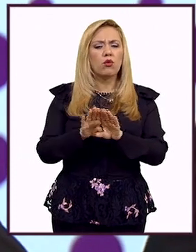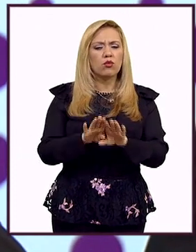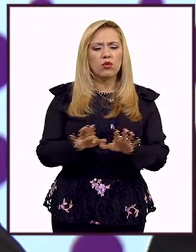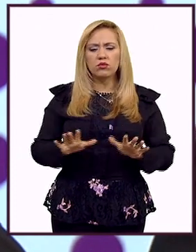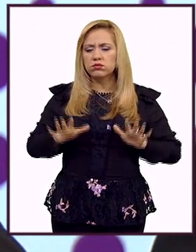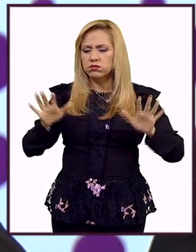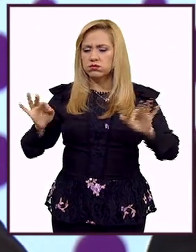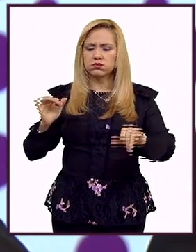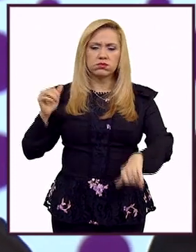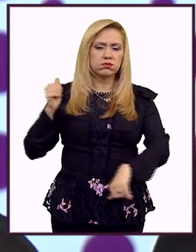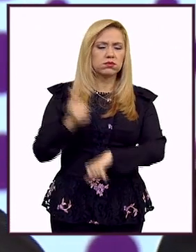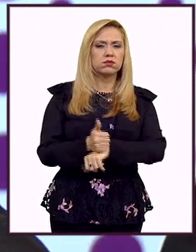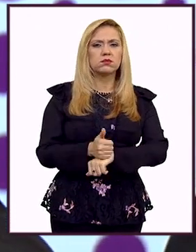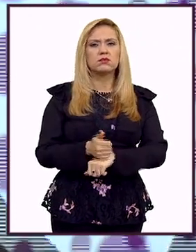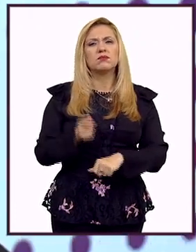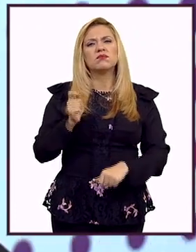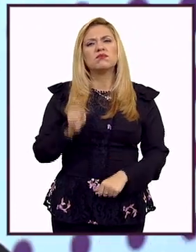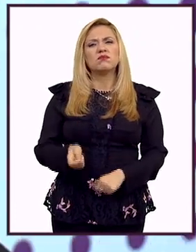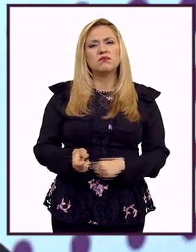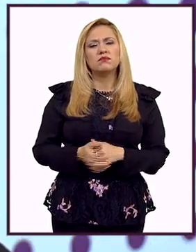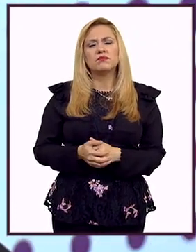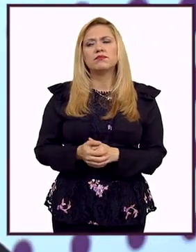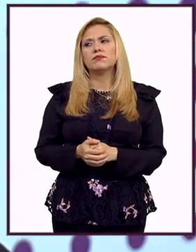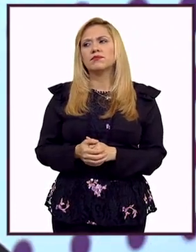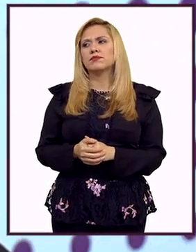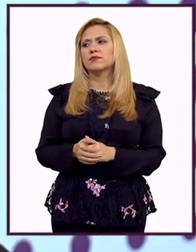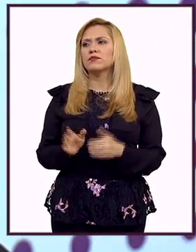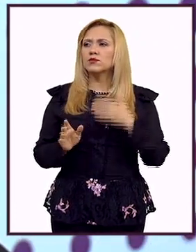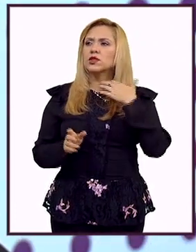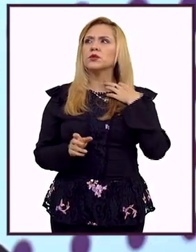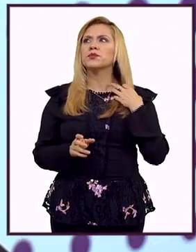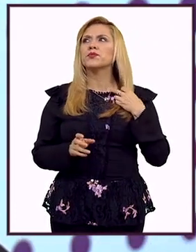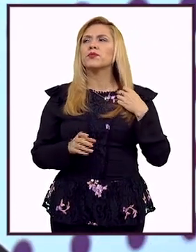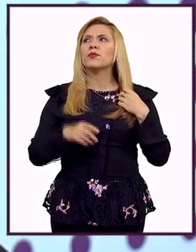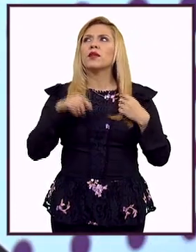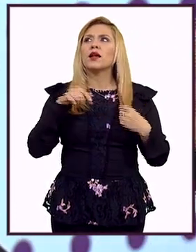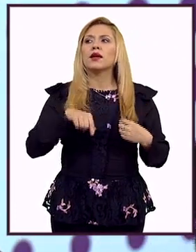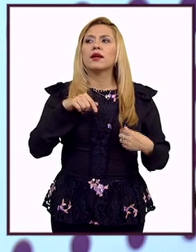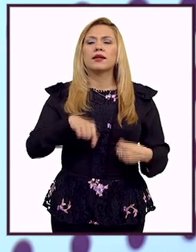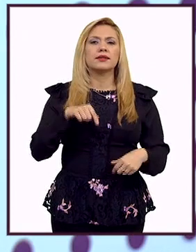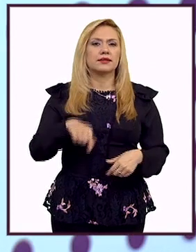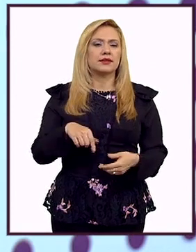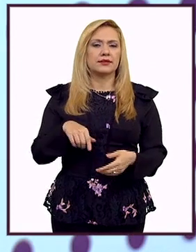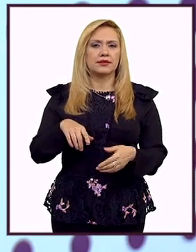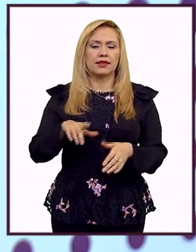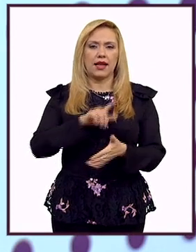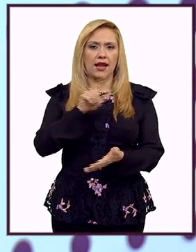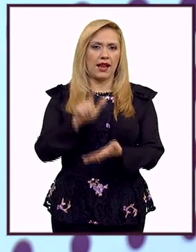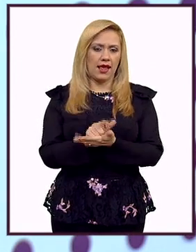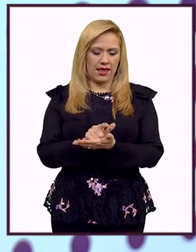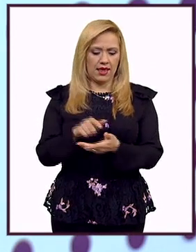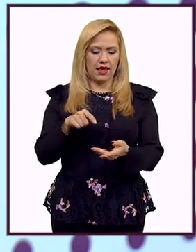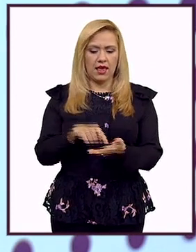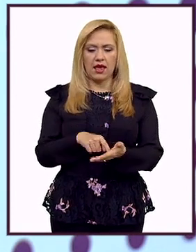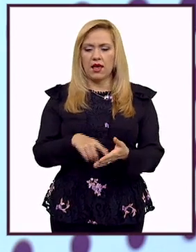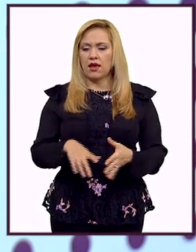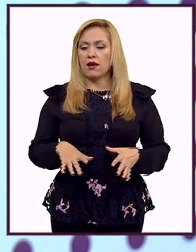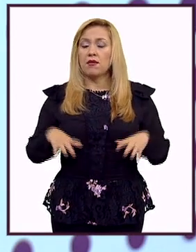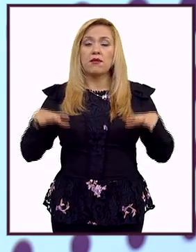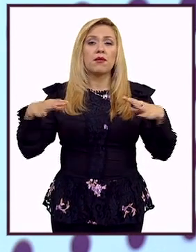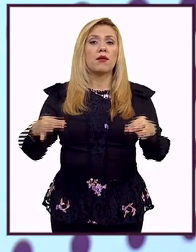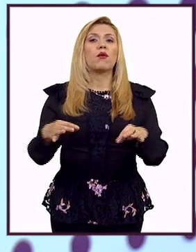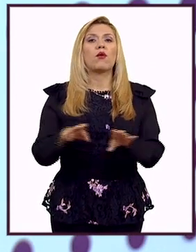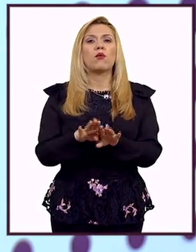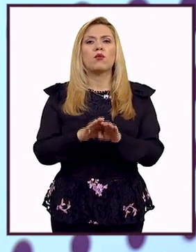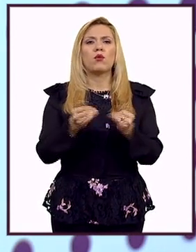y darnos una introducción, ¿no? Bueno, mira, la declaración surge como todos los derechos, ¿no? No hay ningún derecho, y eso